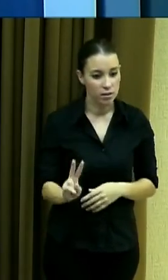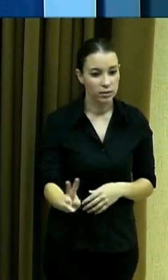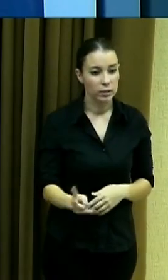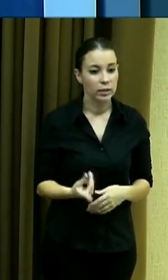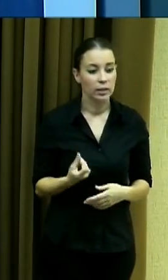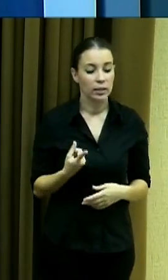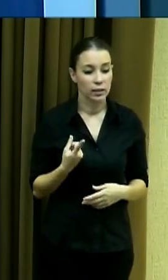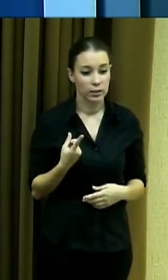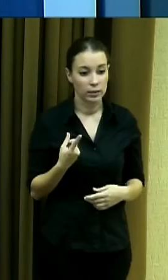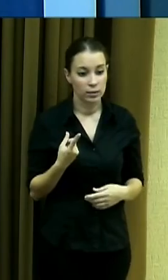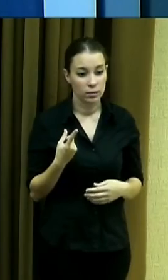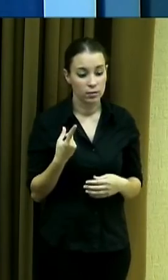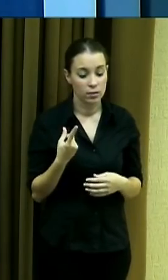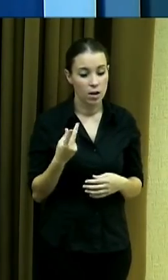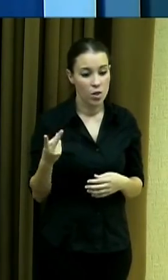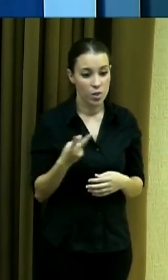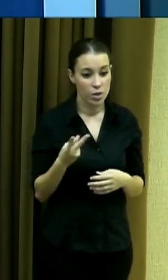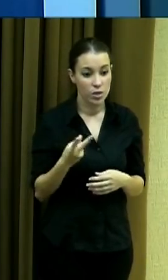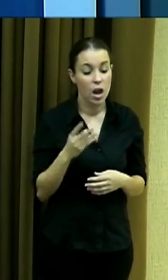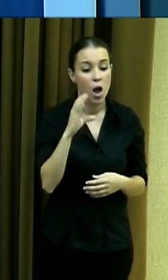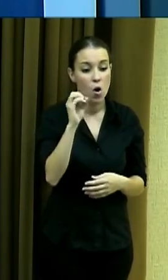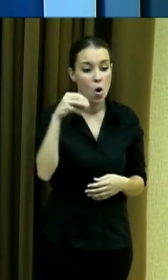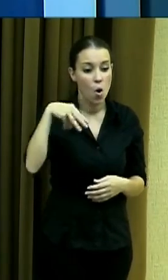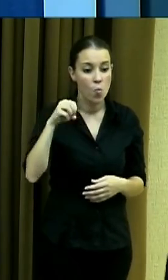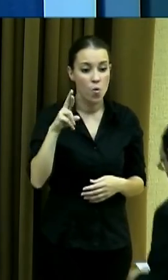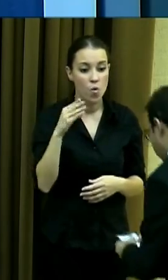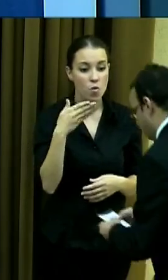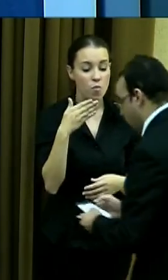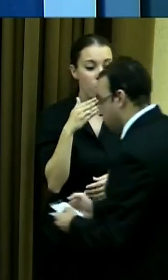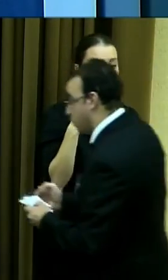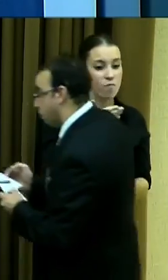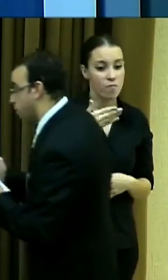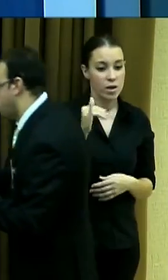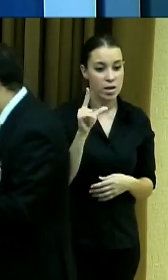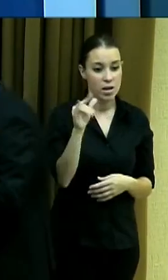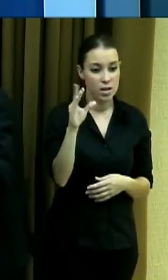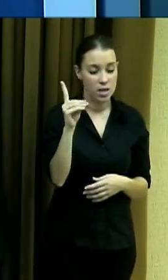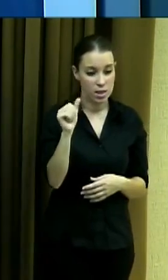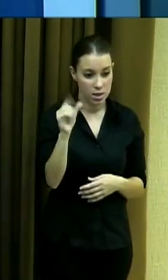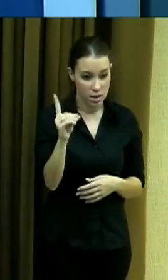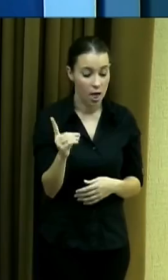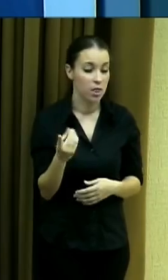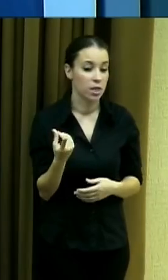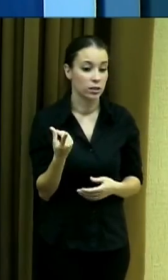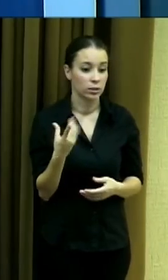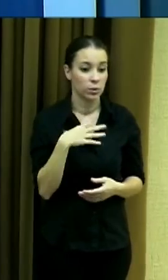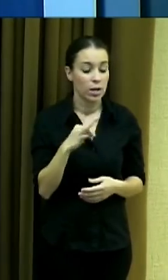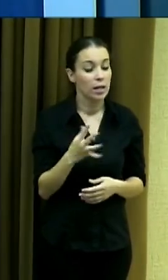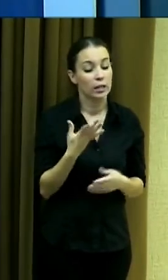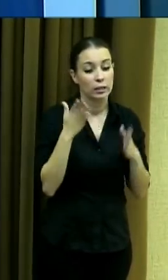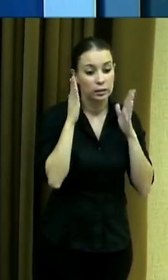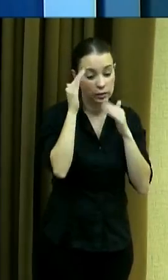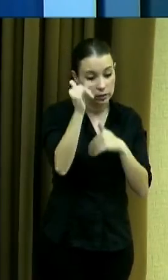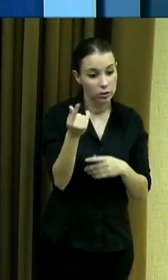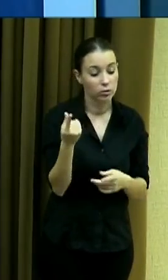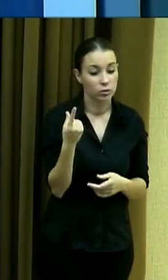Sí, por supuesto. Hemos hablado de la comorbilidad y uno de los trastornos comórbidos más frecuentes de la discapacidad intelectual es el TDAH.